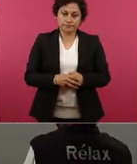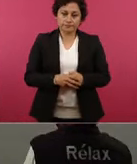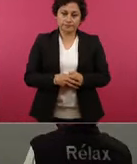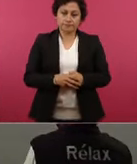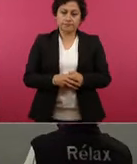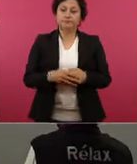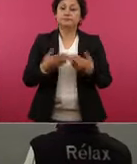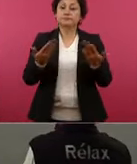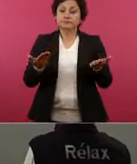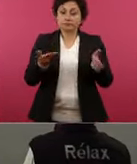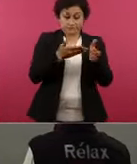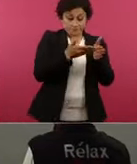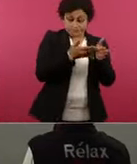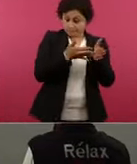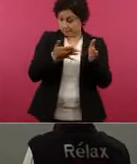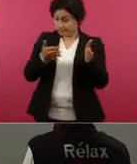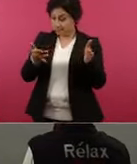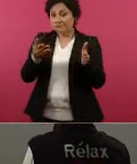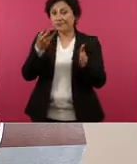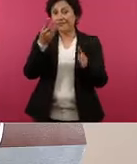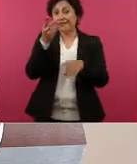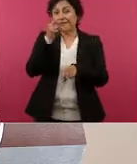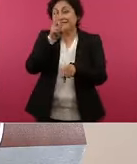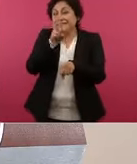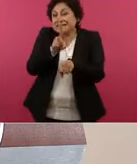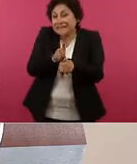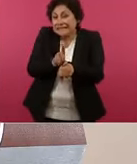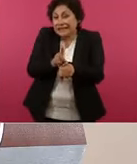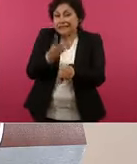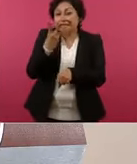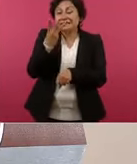¿Cuántos días se llevó? 3 días hábiles.